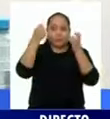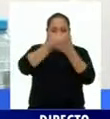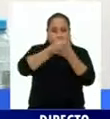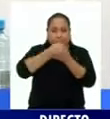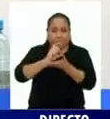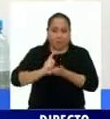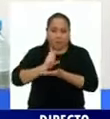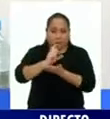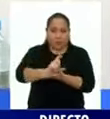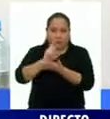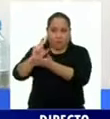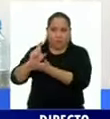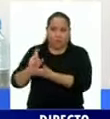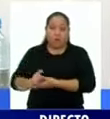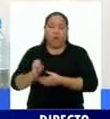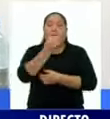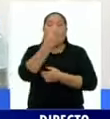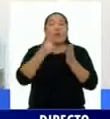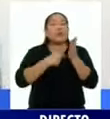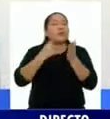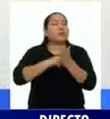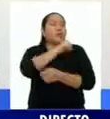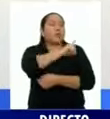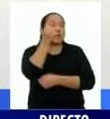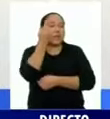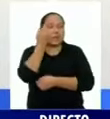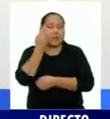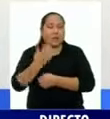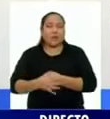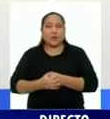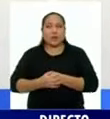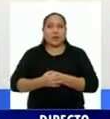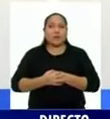fondos, a veces no se entiende que en realidad